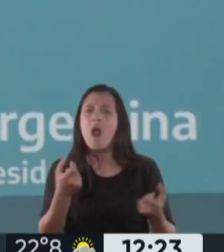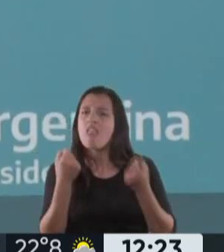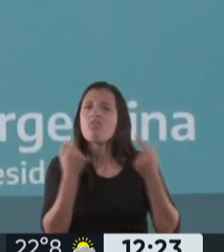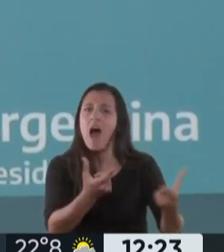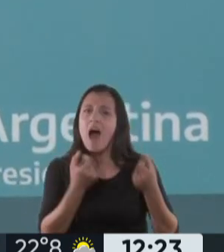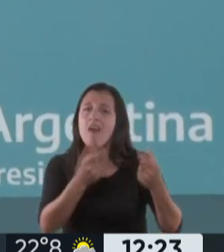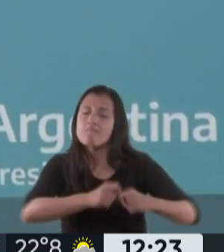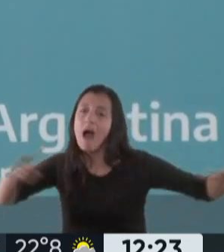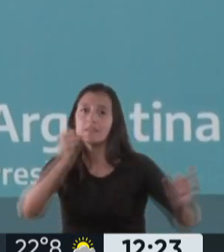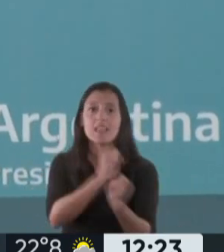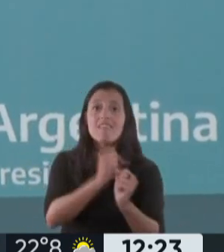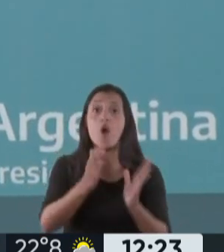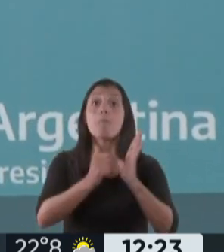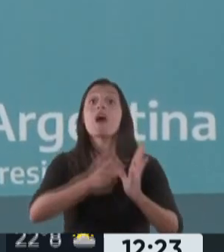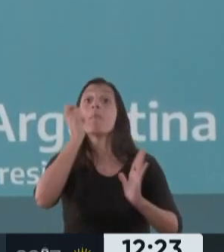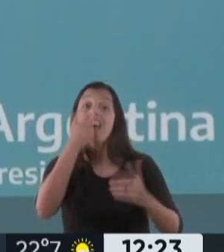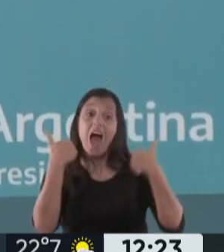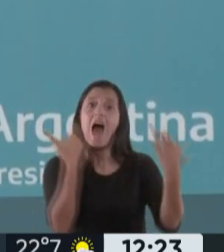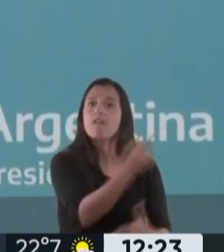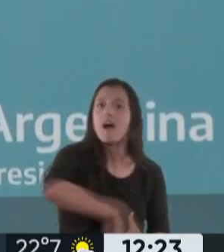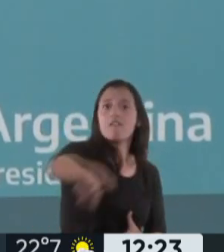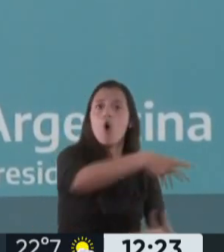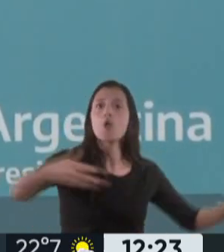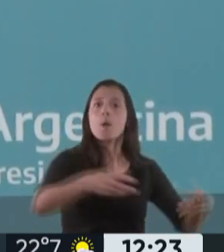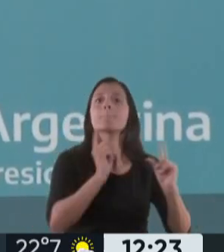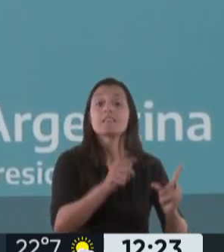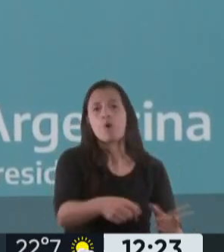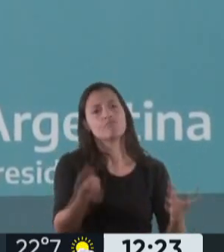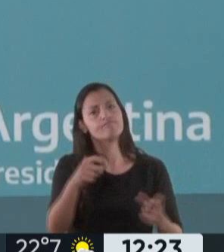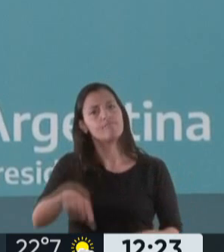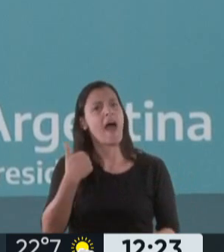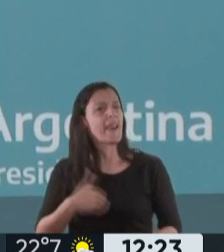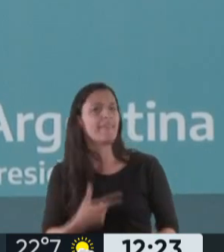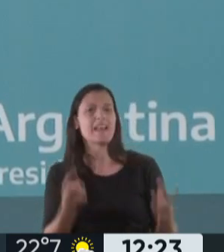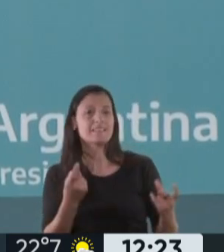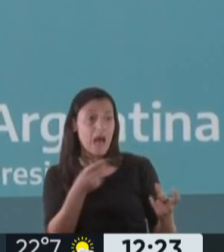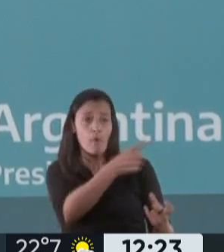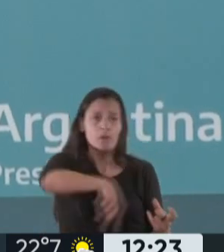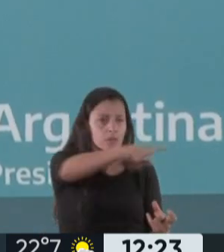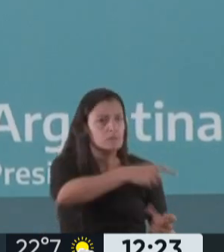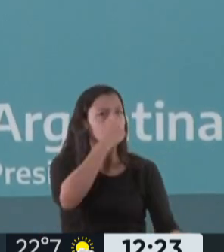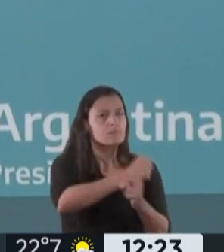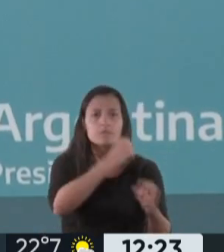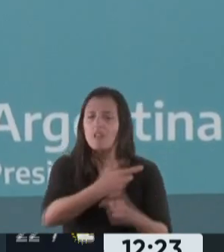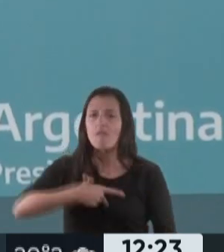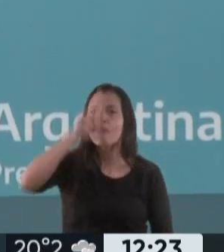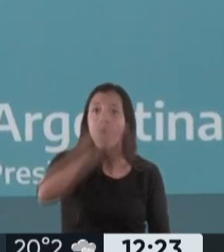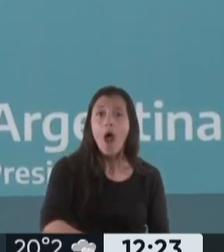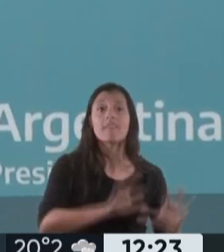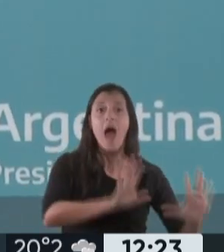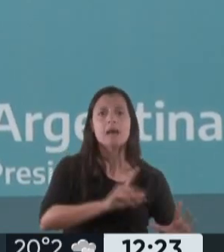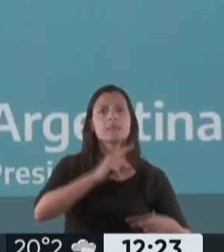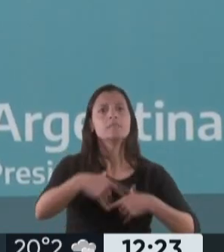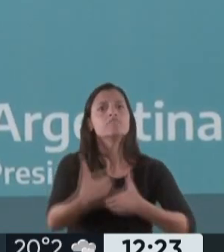trabajo registrado para ese universo que necesitamos en este país, que vuelque toda su capacidad productiva para generar